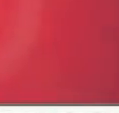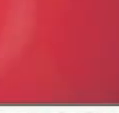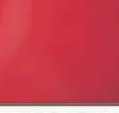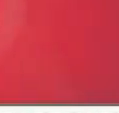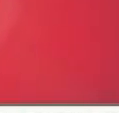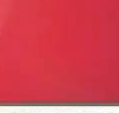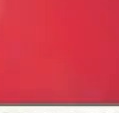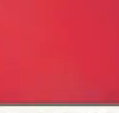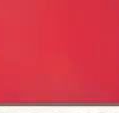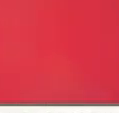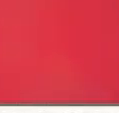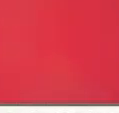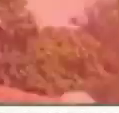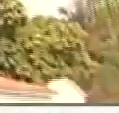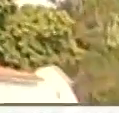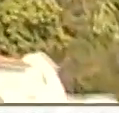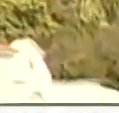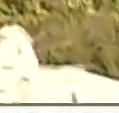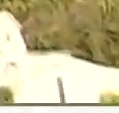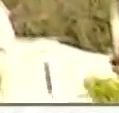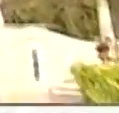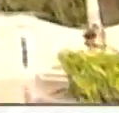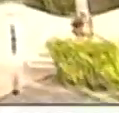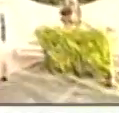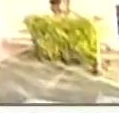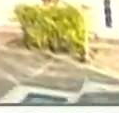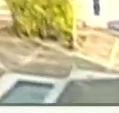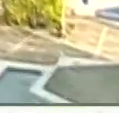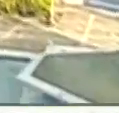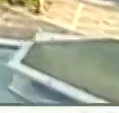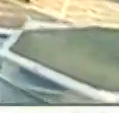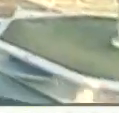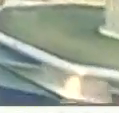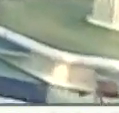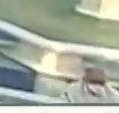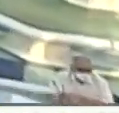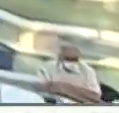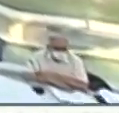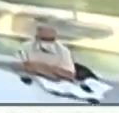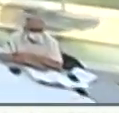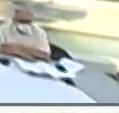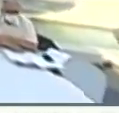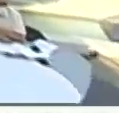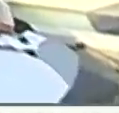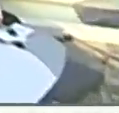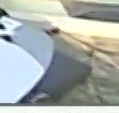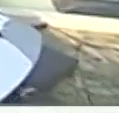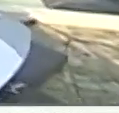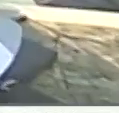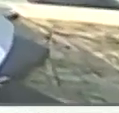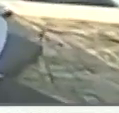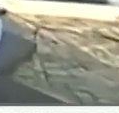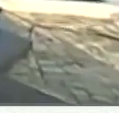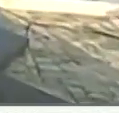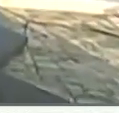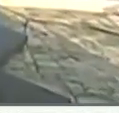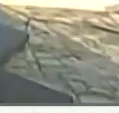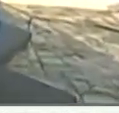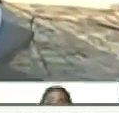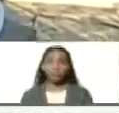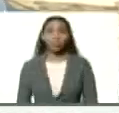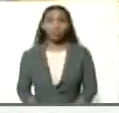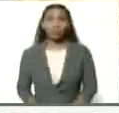Estragos hace en nuestra hermana y amada Colombia, estragos en nuestra hermana y amada Brasil. Las dos